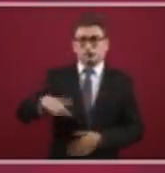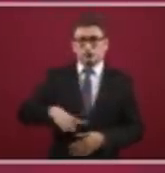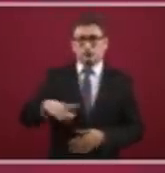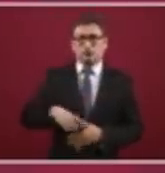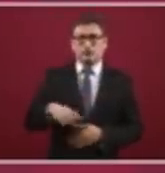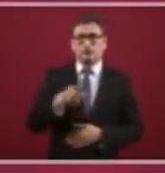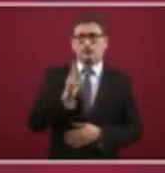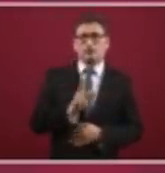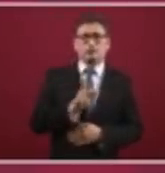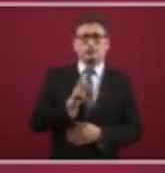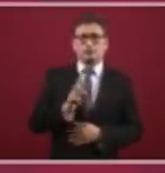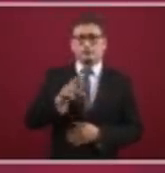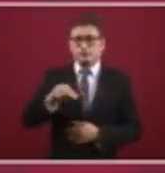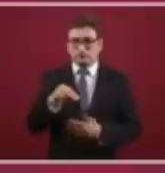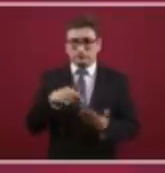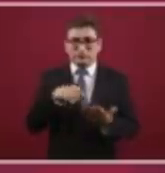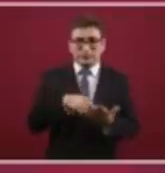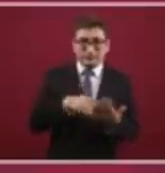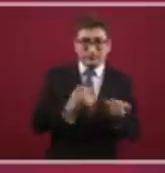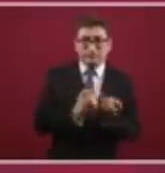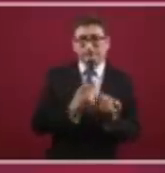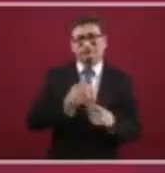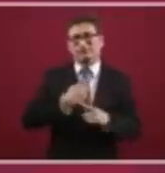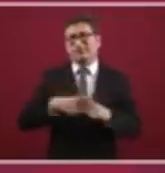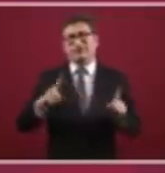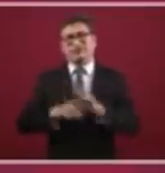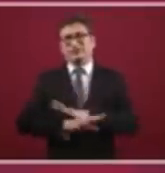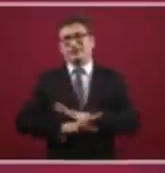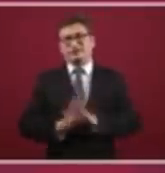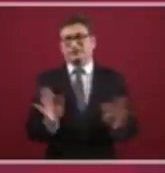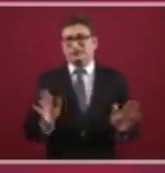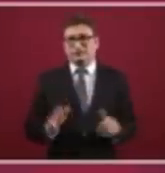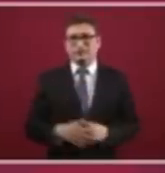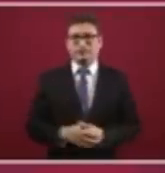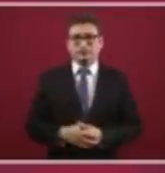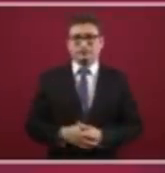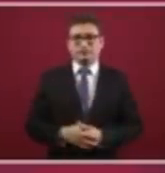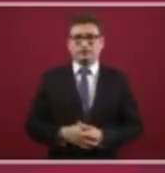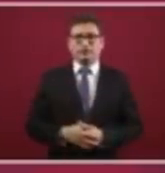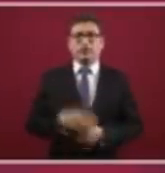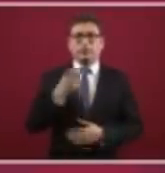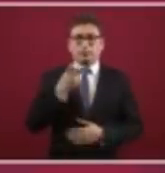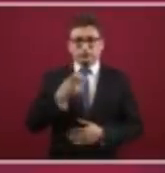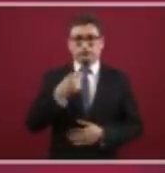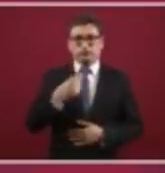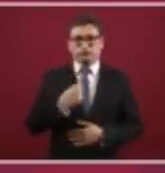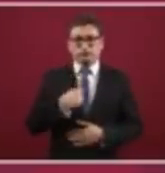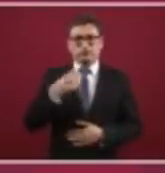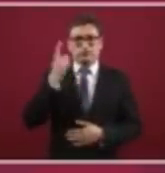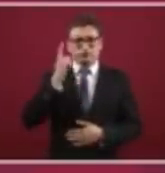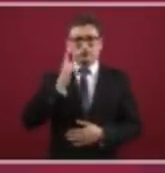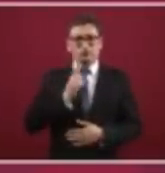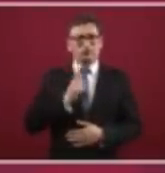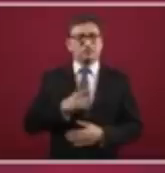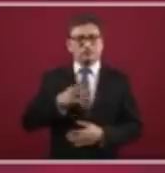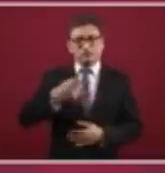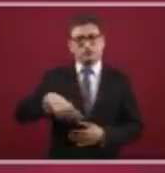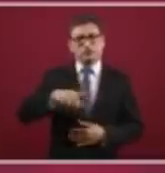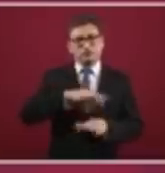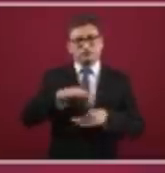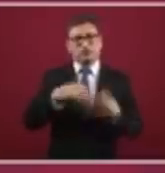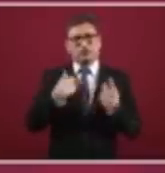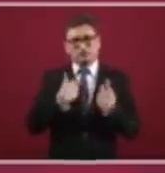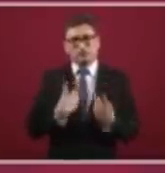la que se está aplicando entonces yo espero que se entienda